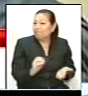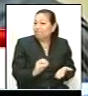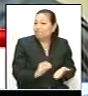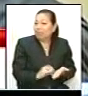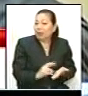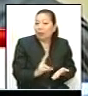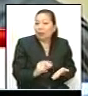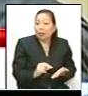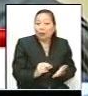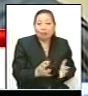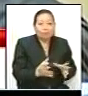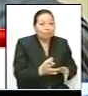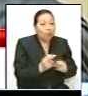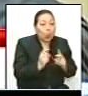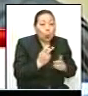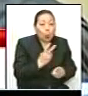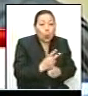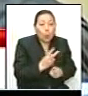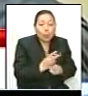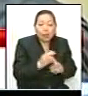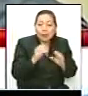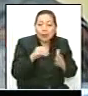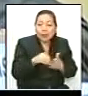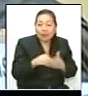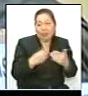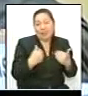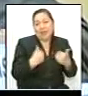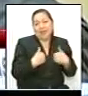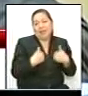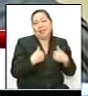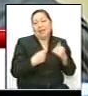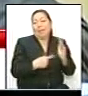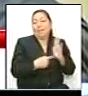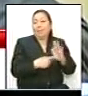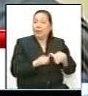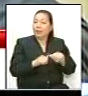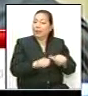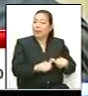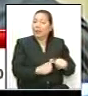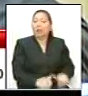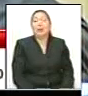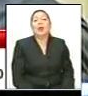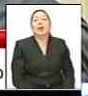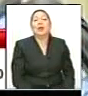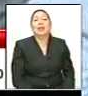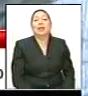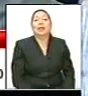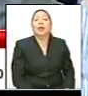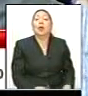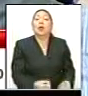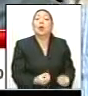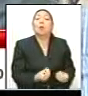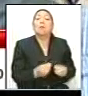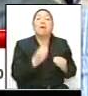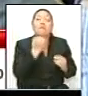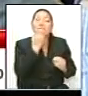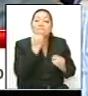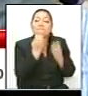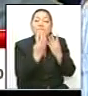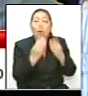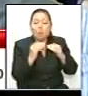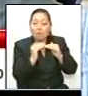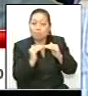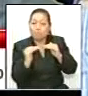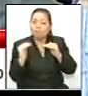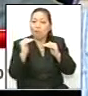no se cauteló que la propuesta arquitectónica preserve los restos arqueológicos, tales como muros,